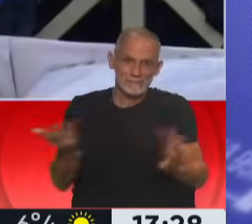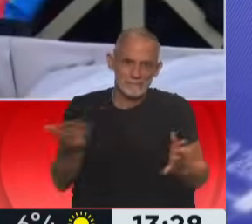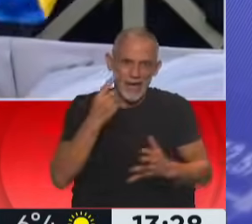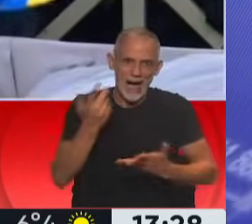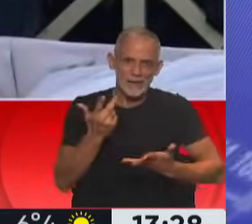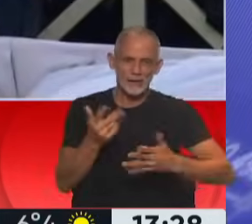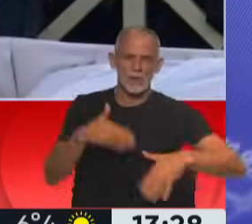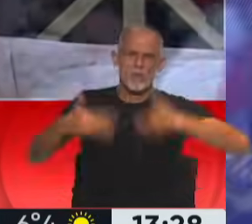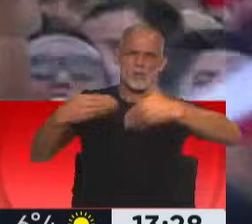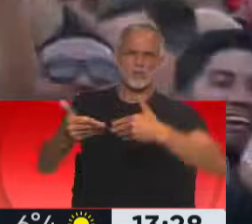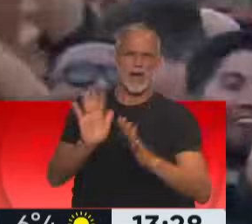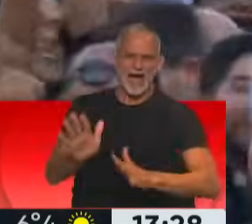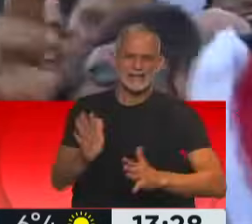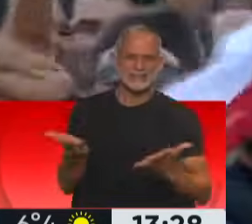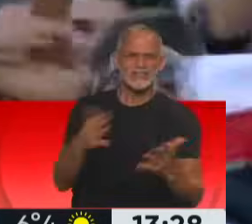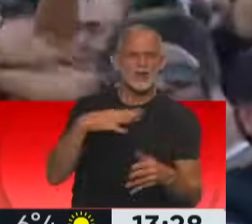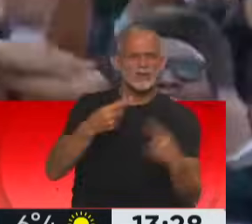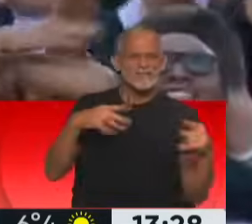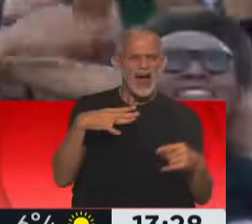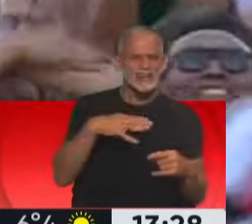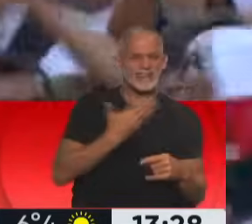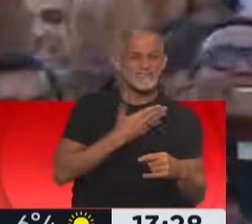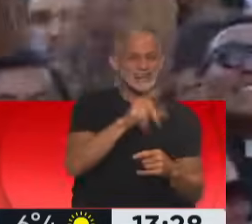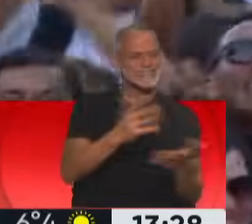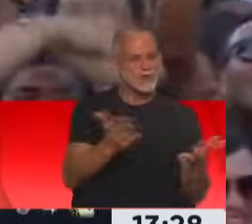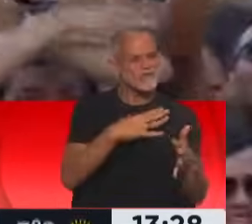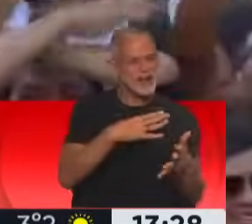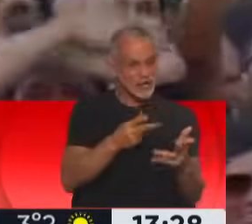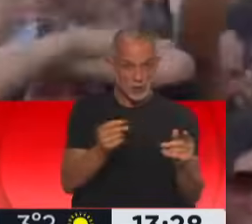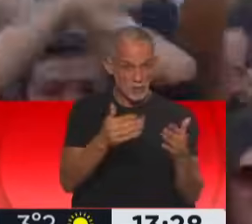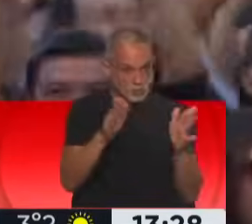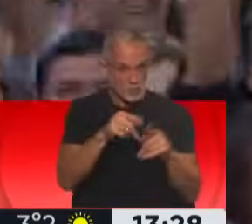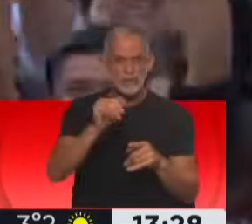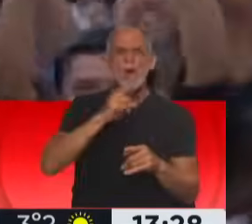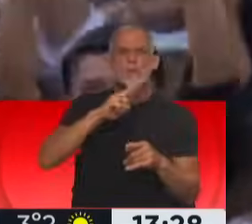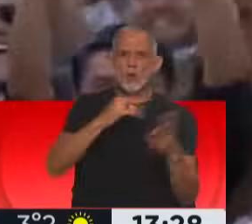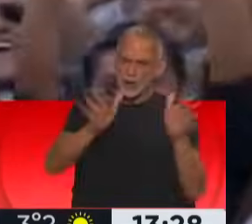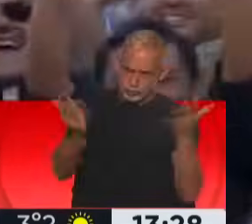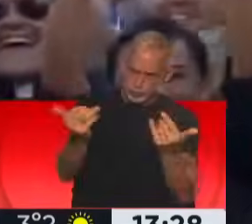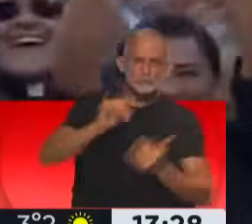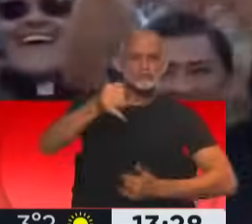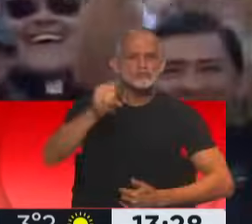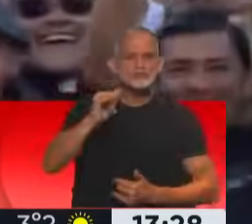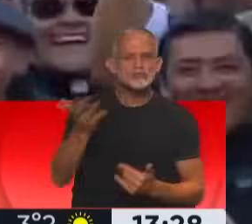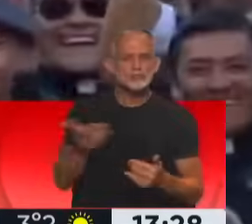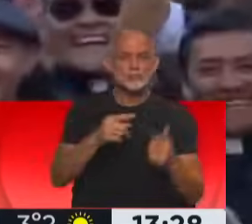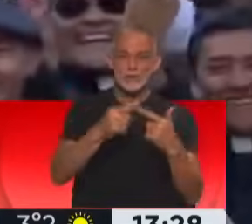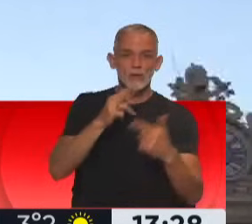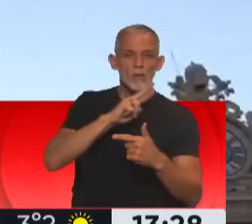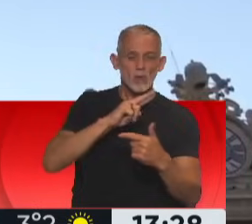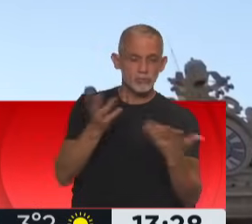un crecimiento de lo que quedó inconcluso por parte de Francisco. ¿Hubo apertura hacia las mujeres? Sí, hubo apertura hacia las mujeres. ¿Hubo